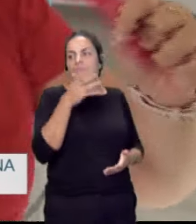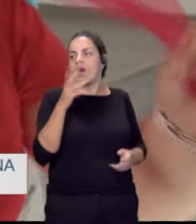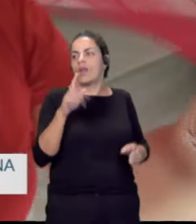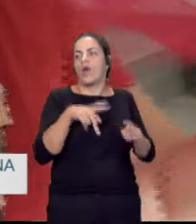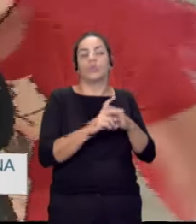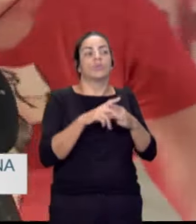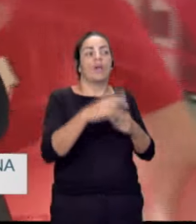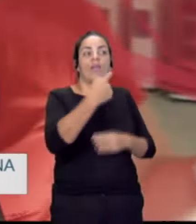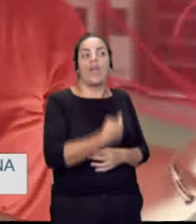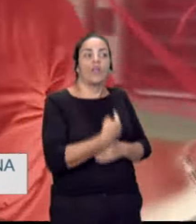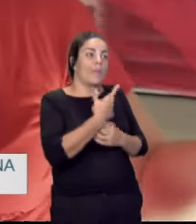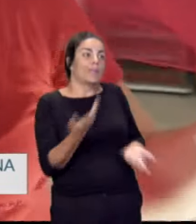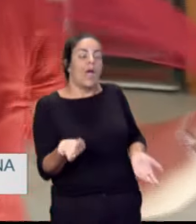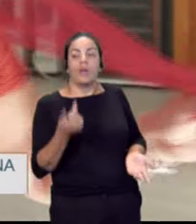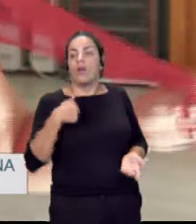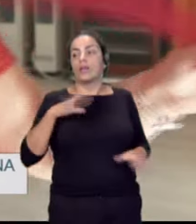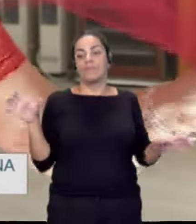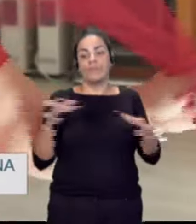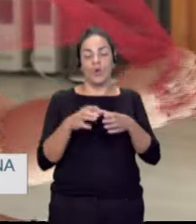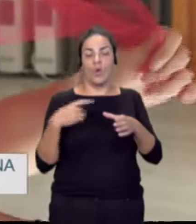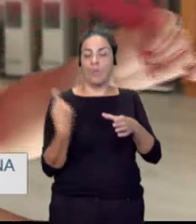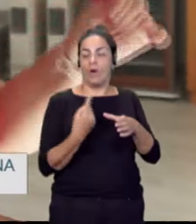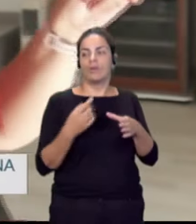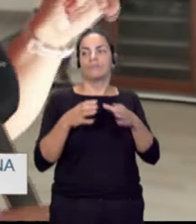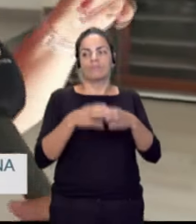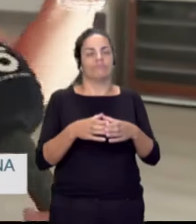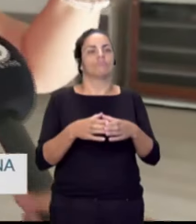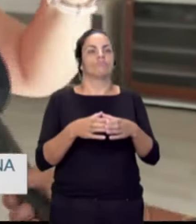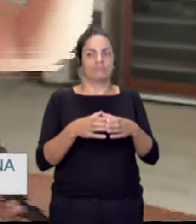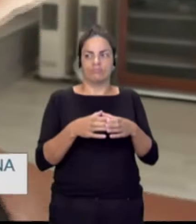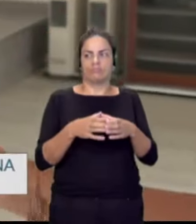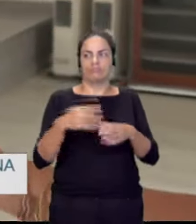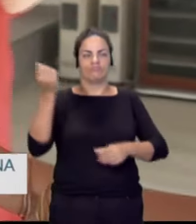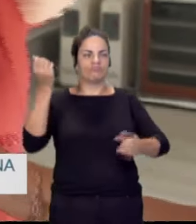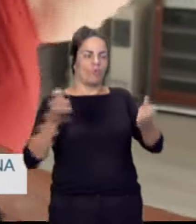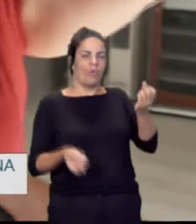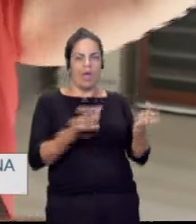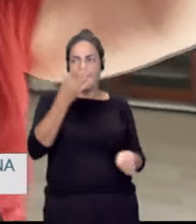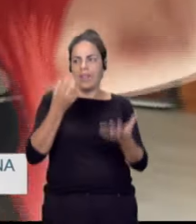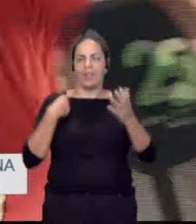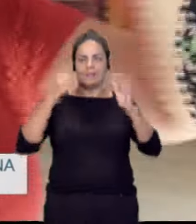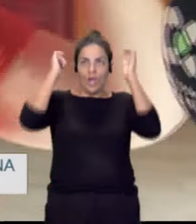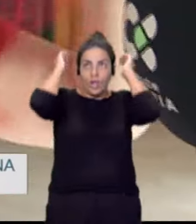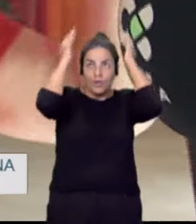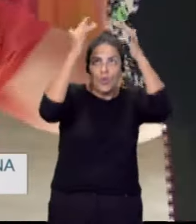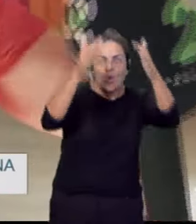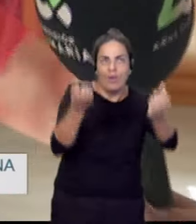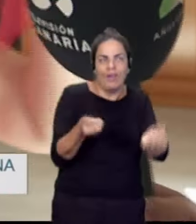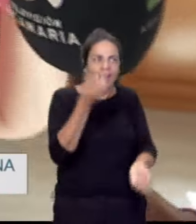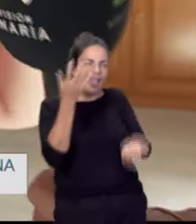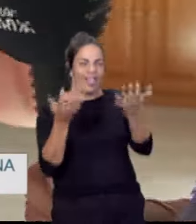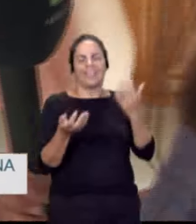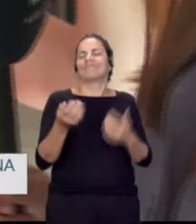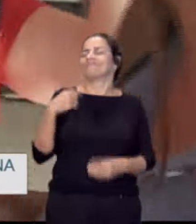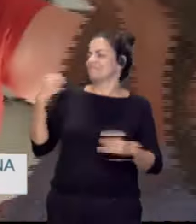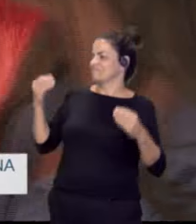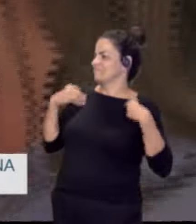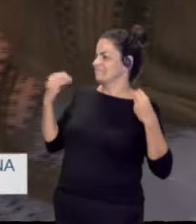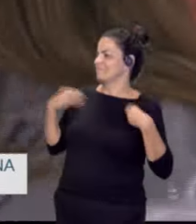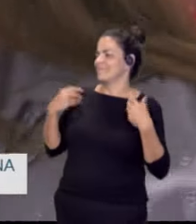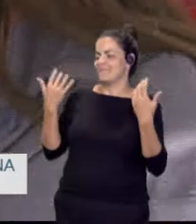que nos mandaron y aquí estamos mi grupo y yo haciendo malabares con ojo del tul. Y disfrutando, pues me alegro